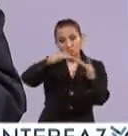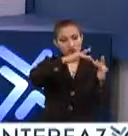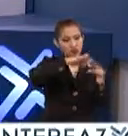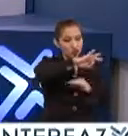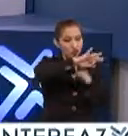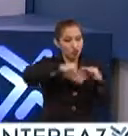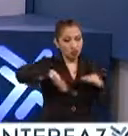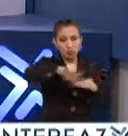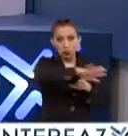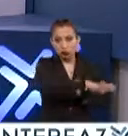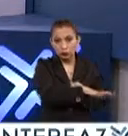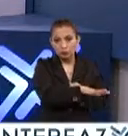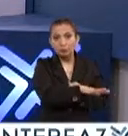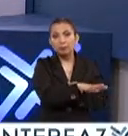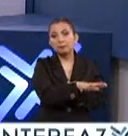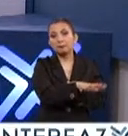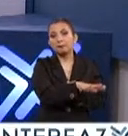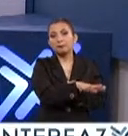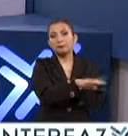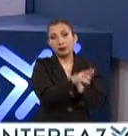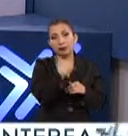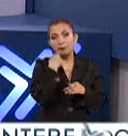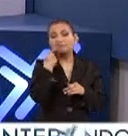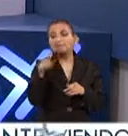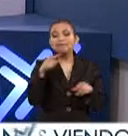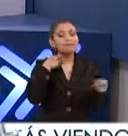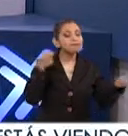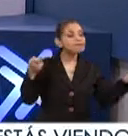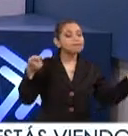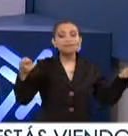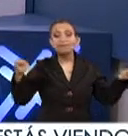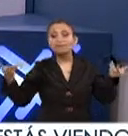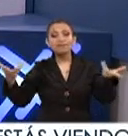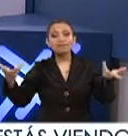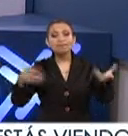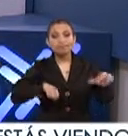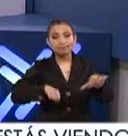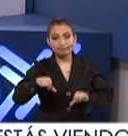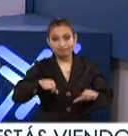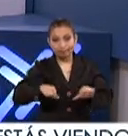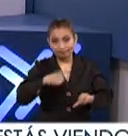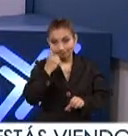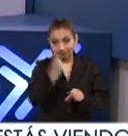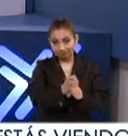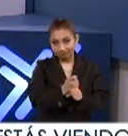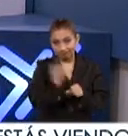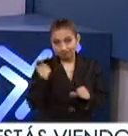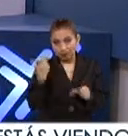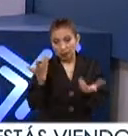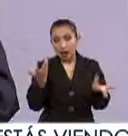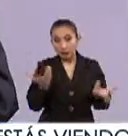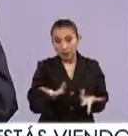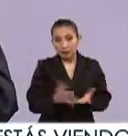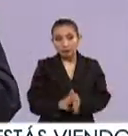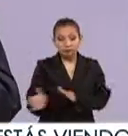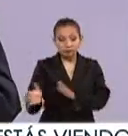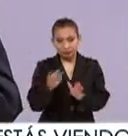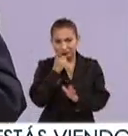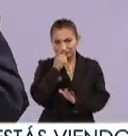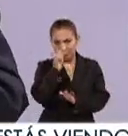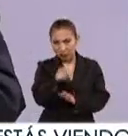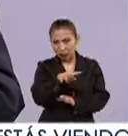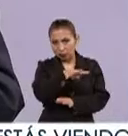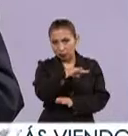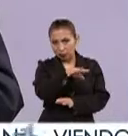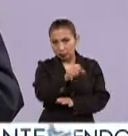con todos y estamos ahora sí que dando instrucciones de qué es lo que se debe de hacer, ¿no? Entonces, primeramente es lo primero que hay que hacer. Te quiero decir que el